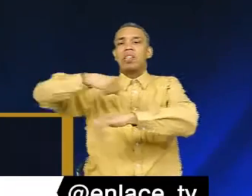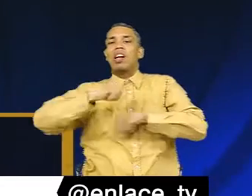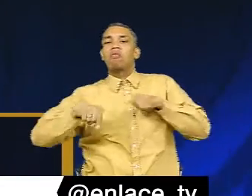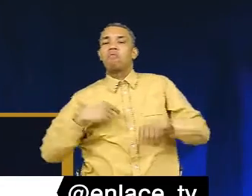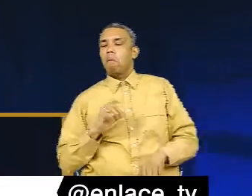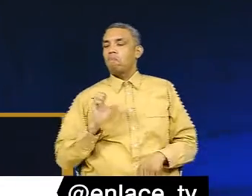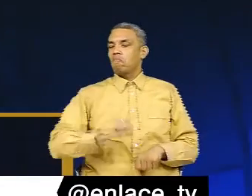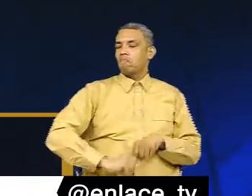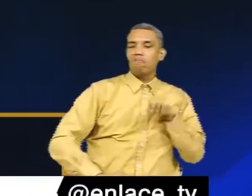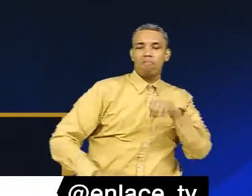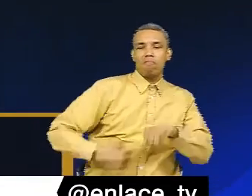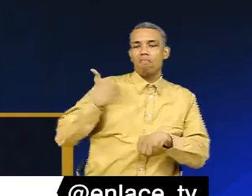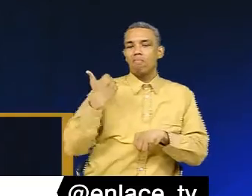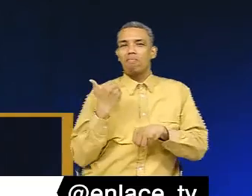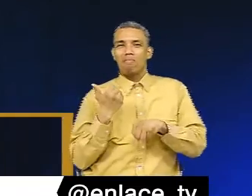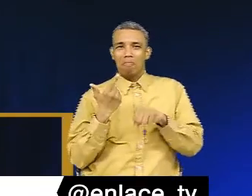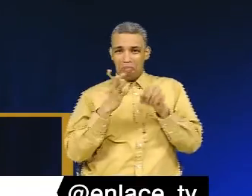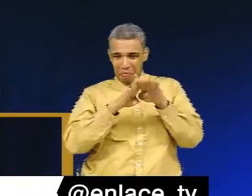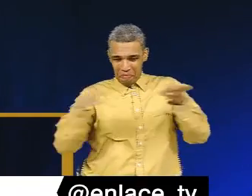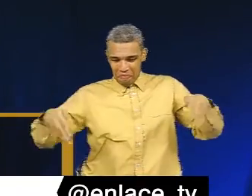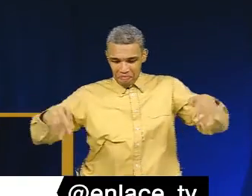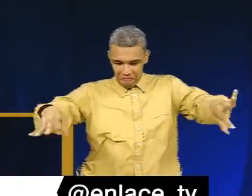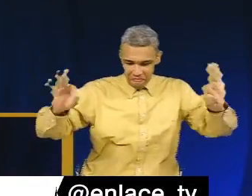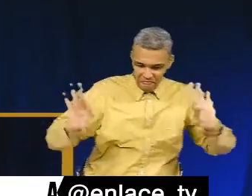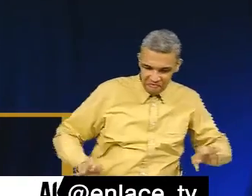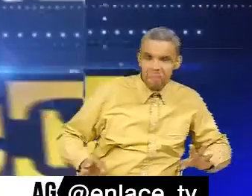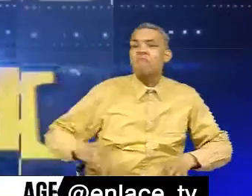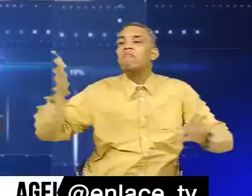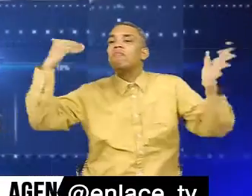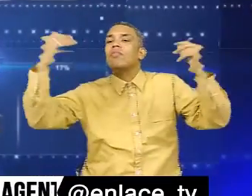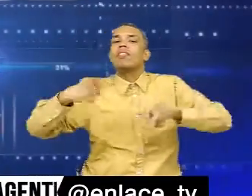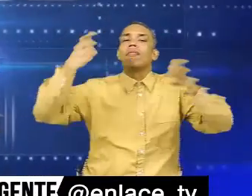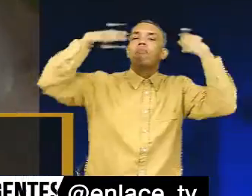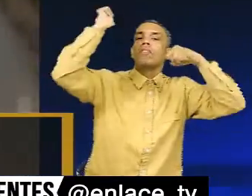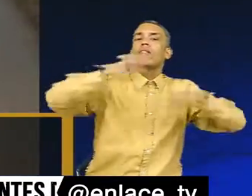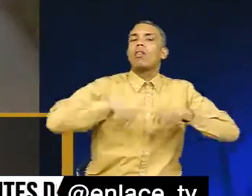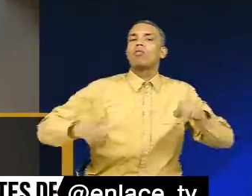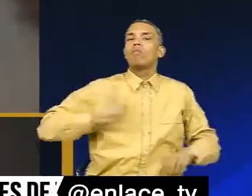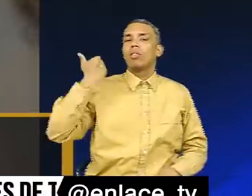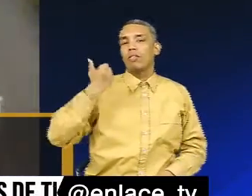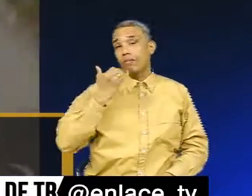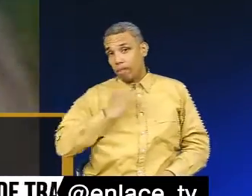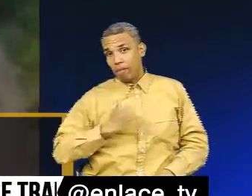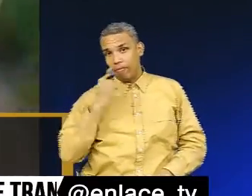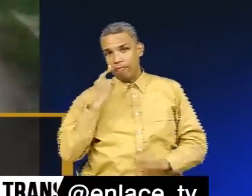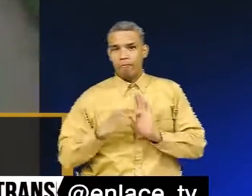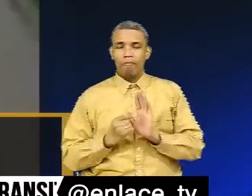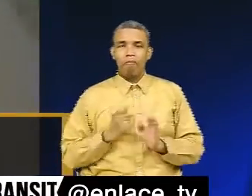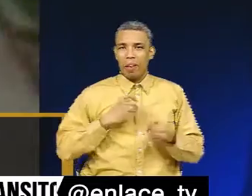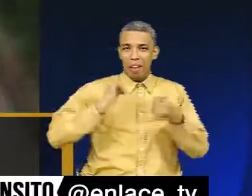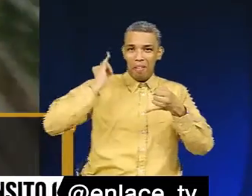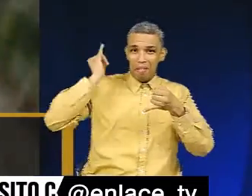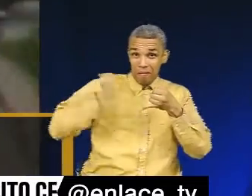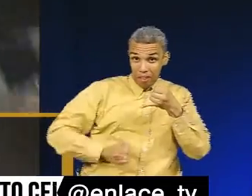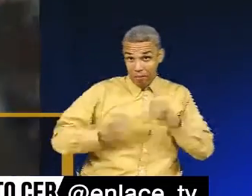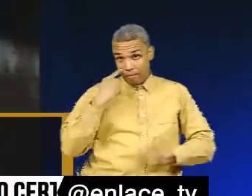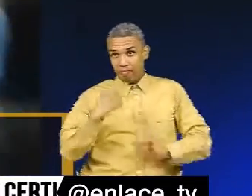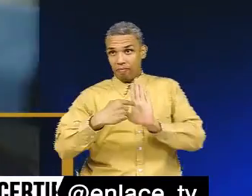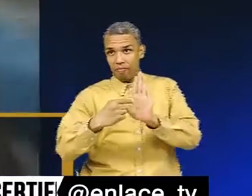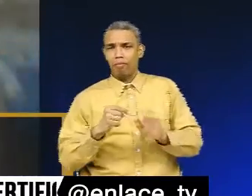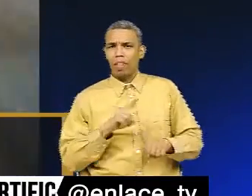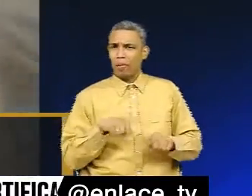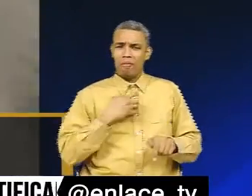cancha polipolvo de la Comuna 7 ante la invasión de los andenes. Y para terminar, nuestro reportero ciudadano del día, Rufinos y